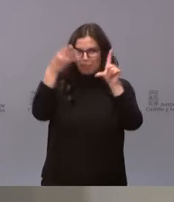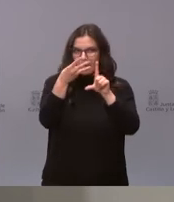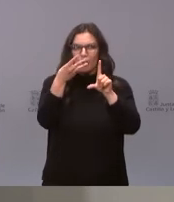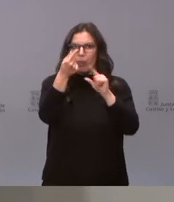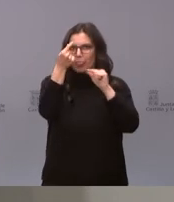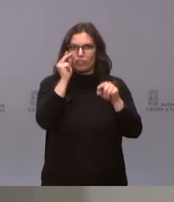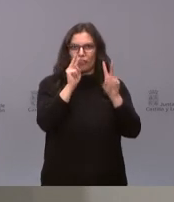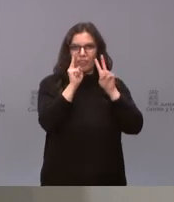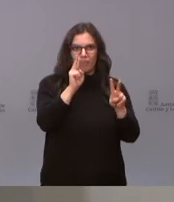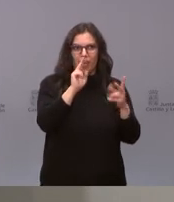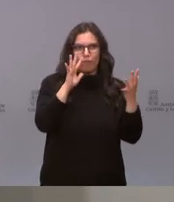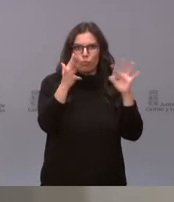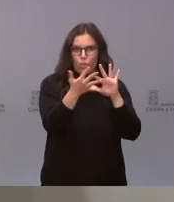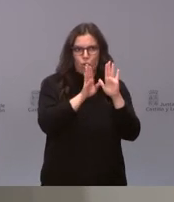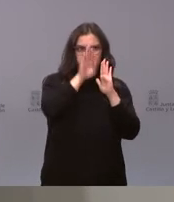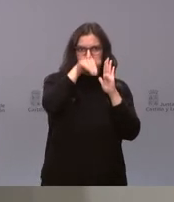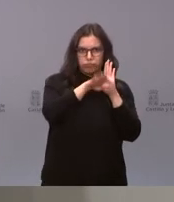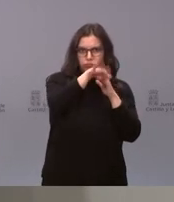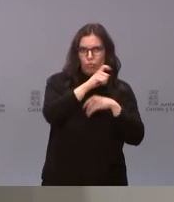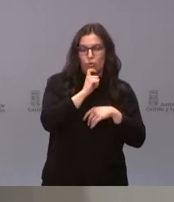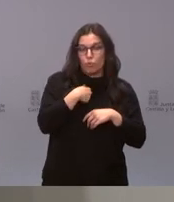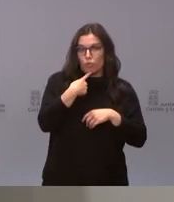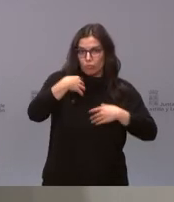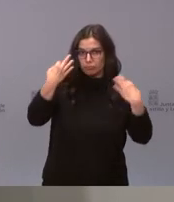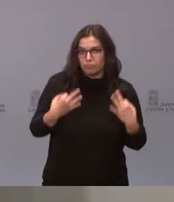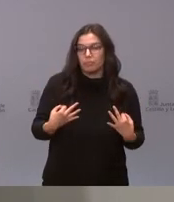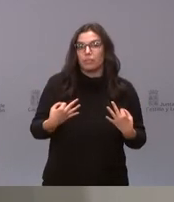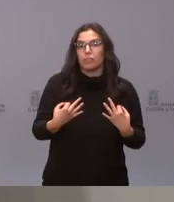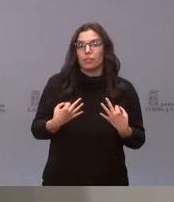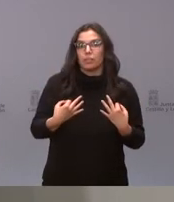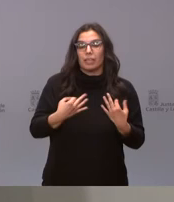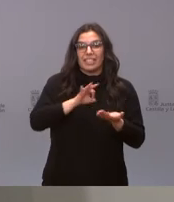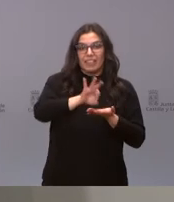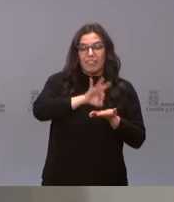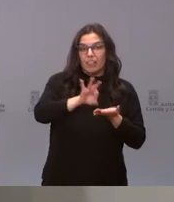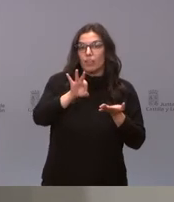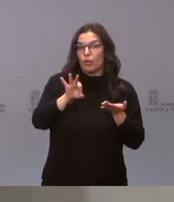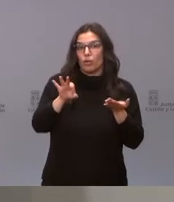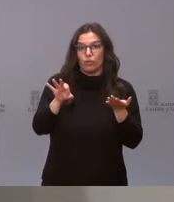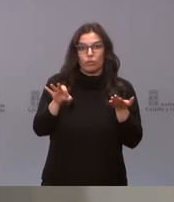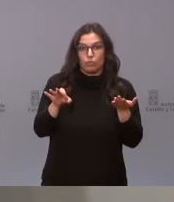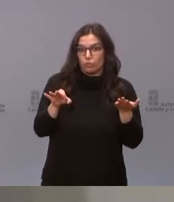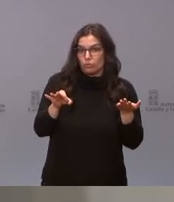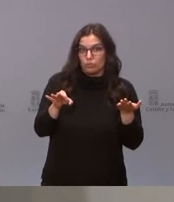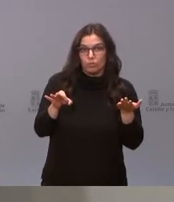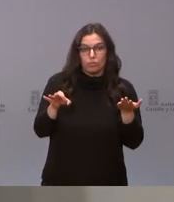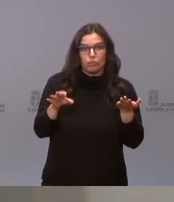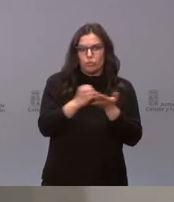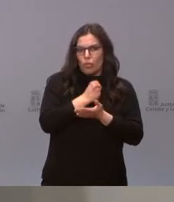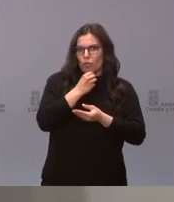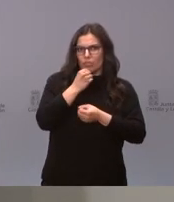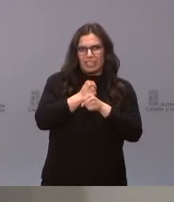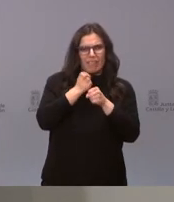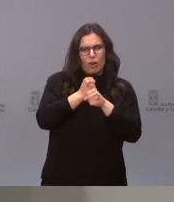datos su evolución y bueno yo le puedo garantizar que todos los servicios hacen un trabajo absolutamente